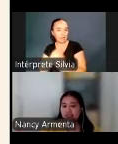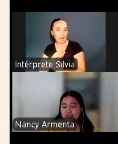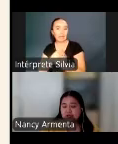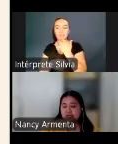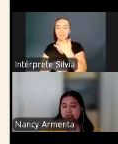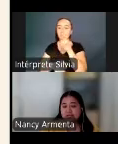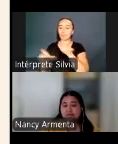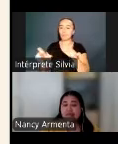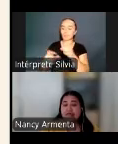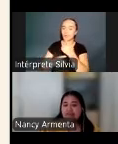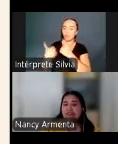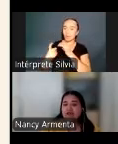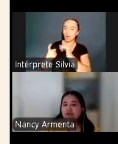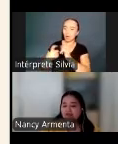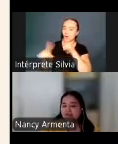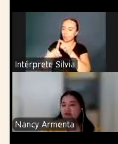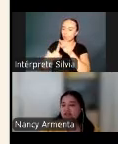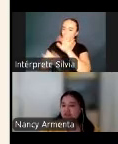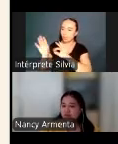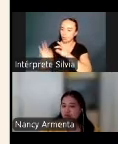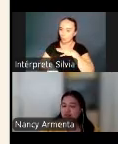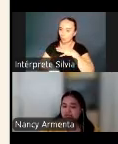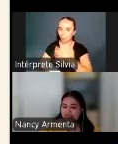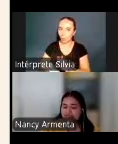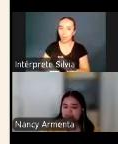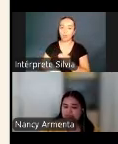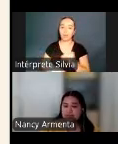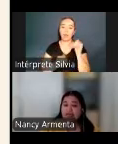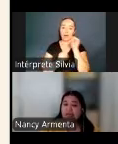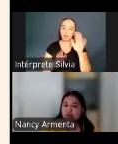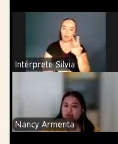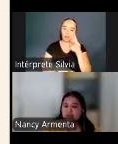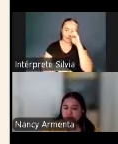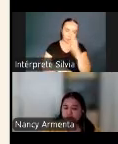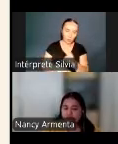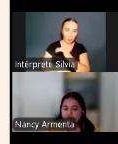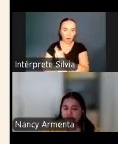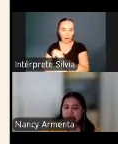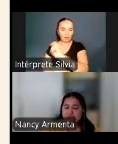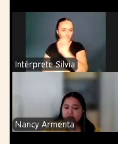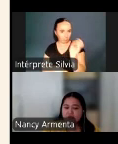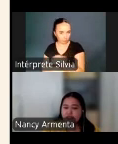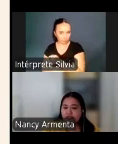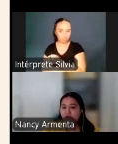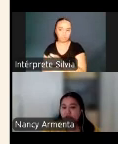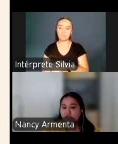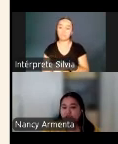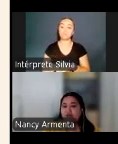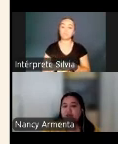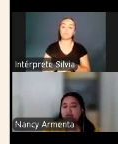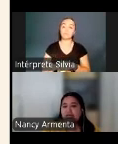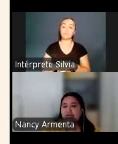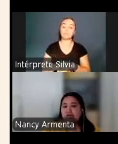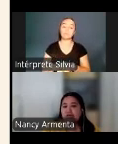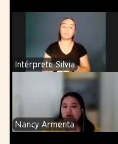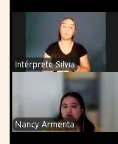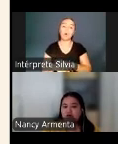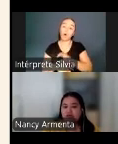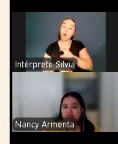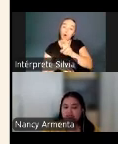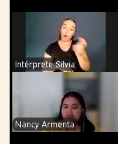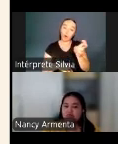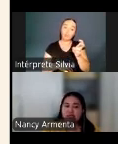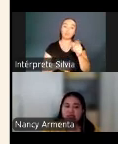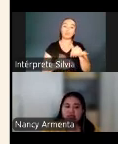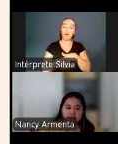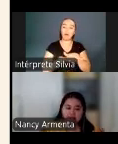tomar decisiones, si hay una atención respetuosa, etcétera. Y algunos autores han incluido este otro aspecto que tiene que ver con la